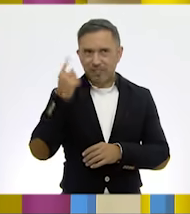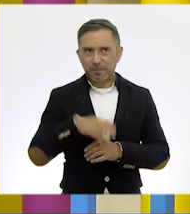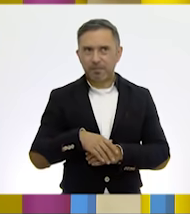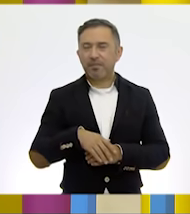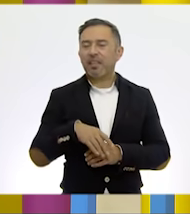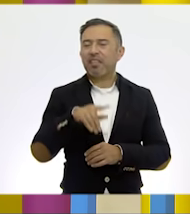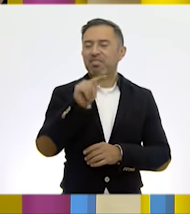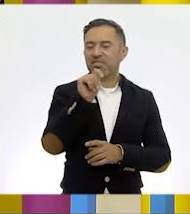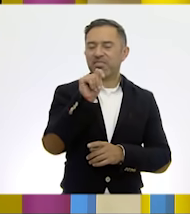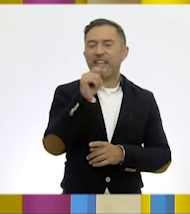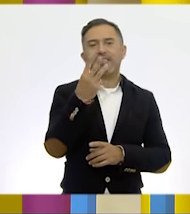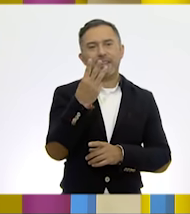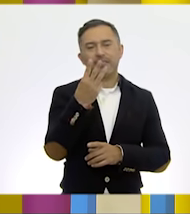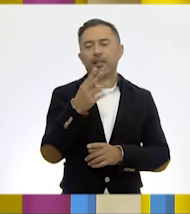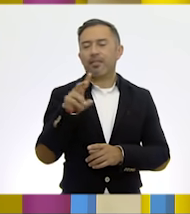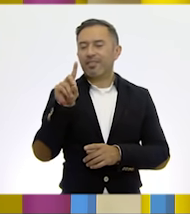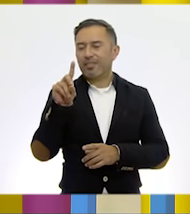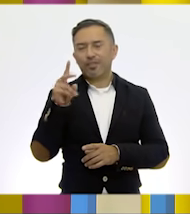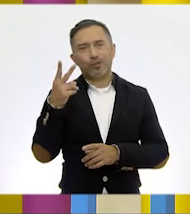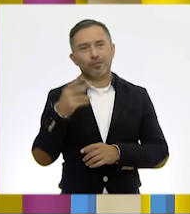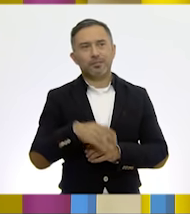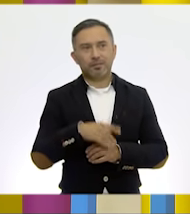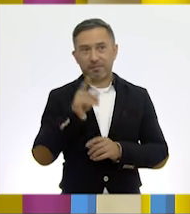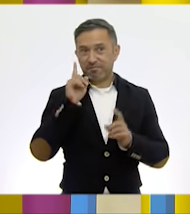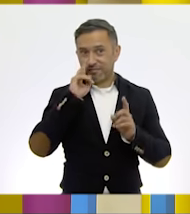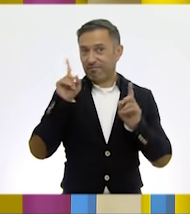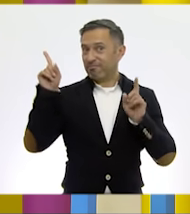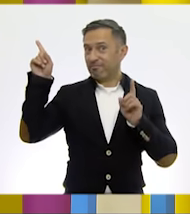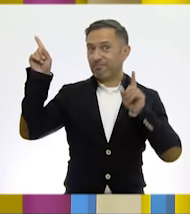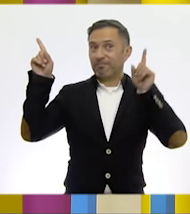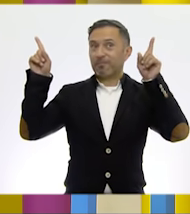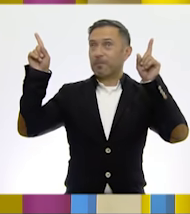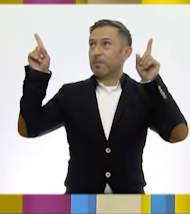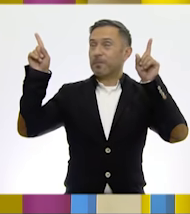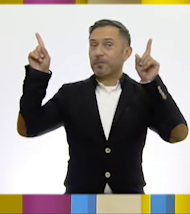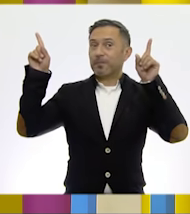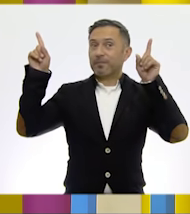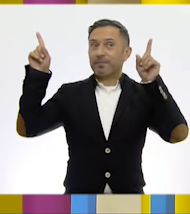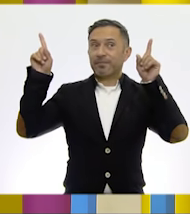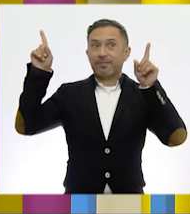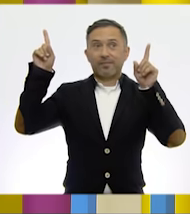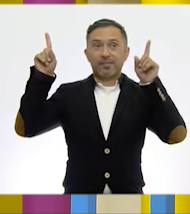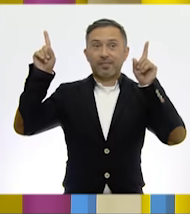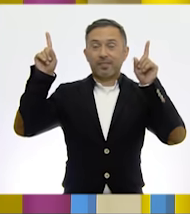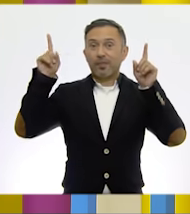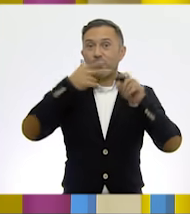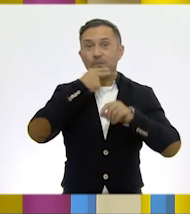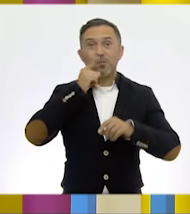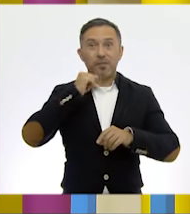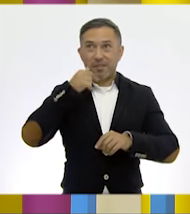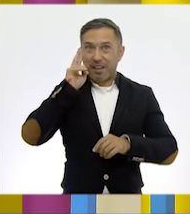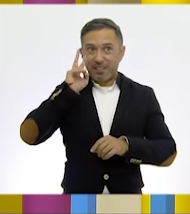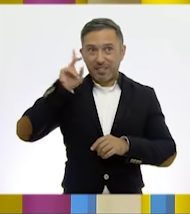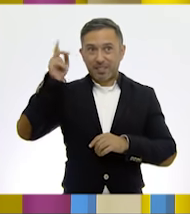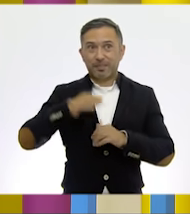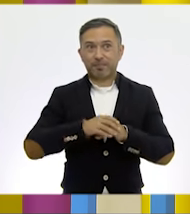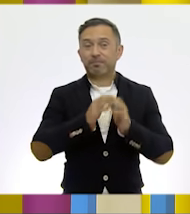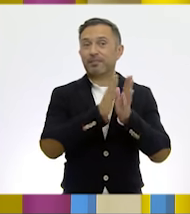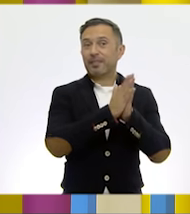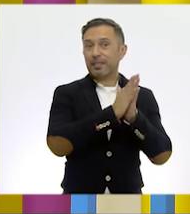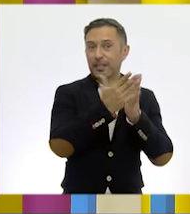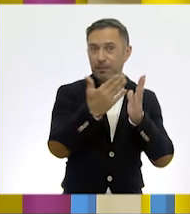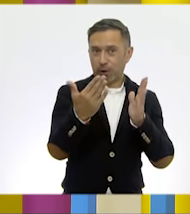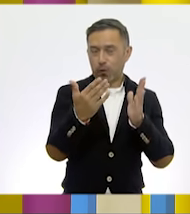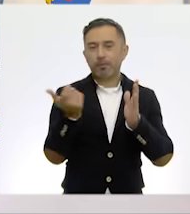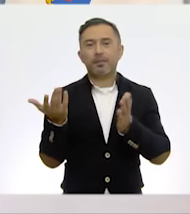apareciendo aquí, justo a mis lados, tríptico y díptico. Aquí los están viendo las niñas y los niños. Un tríptico y un díptico.